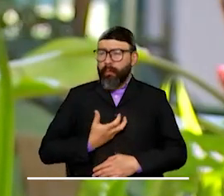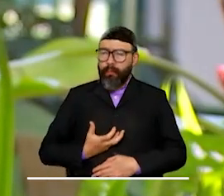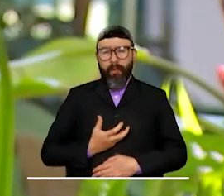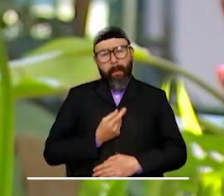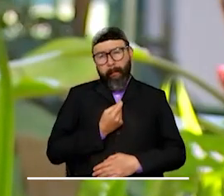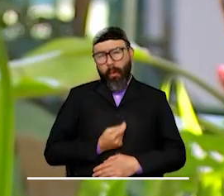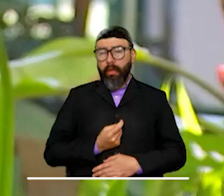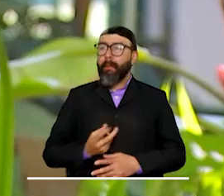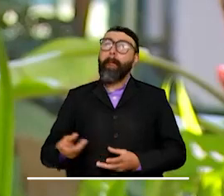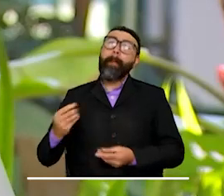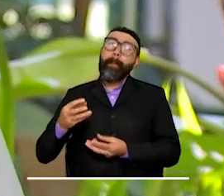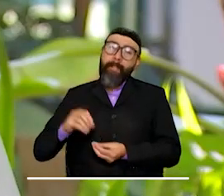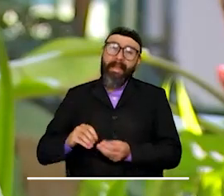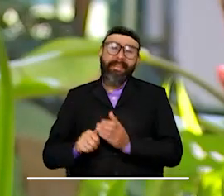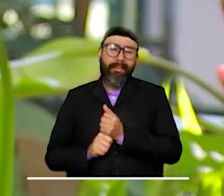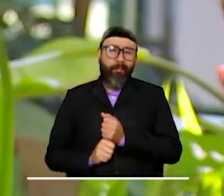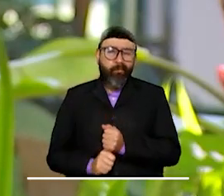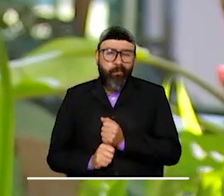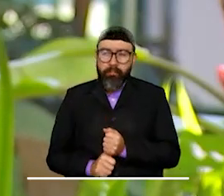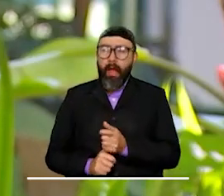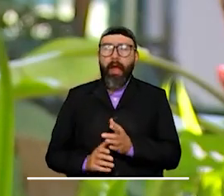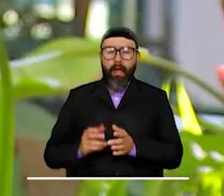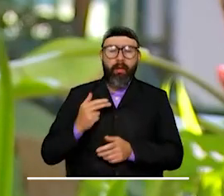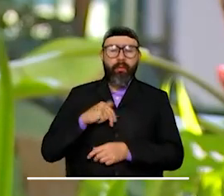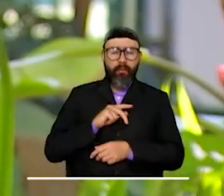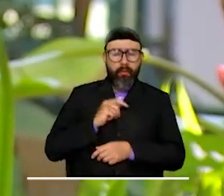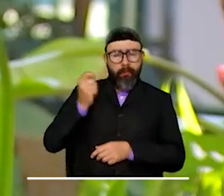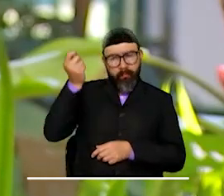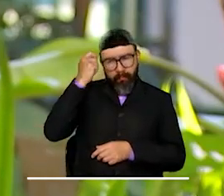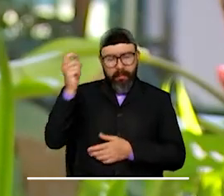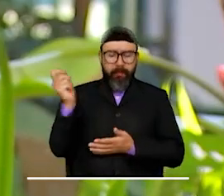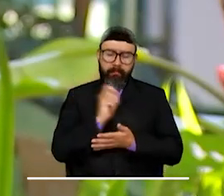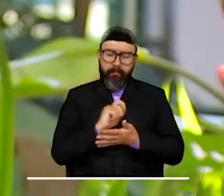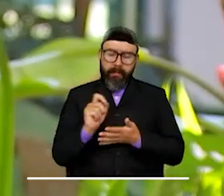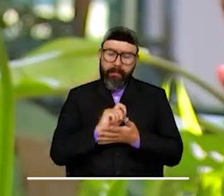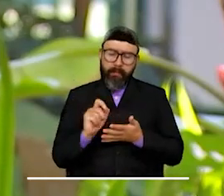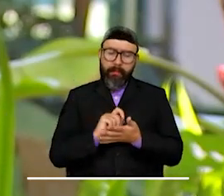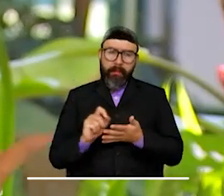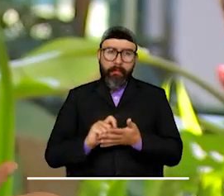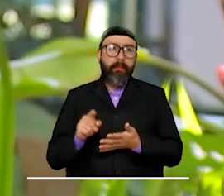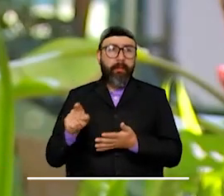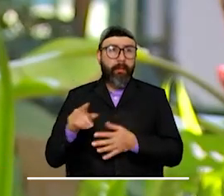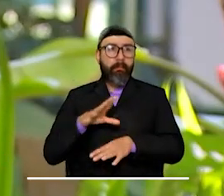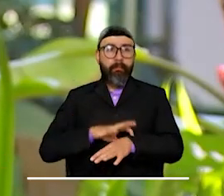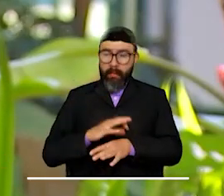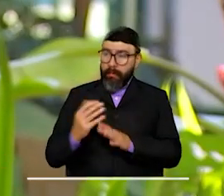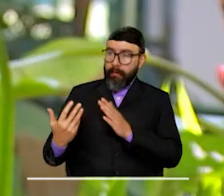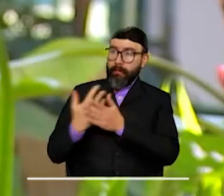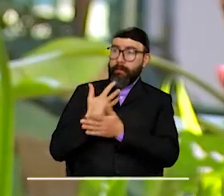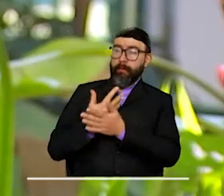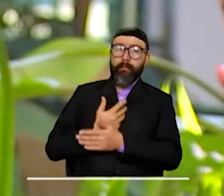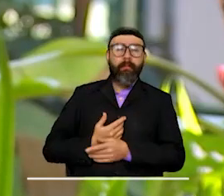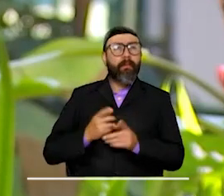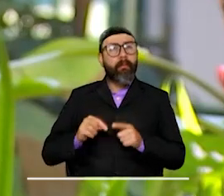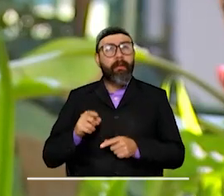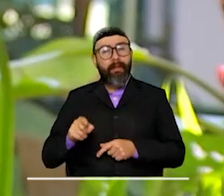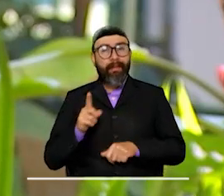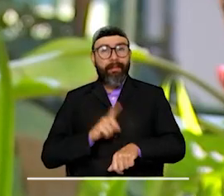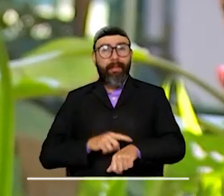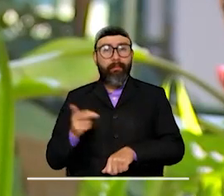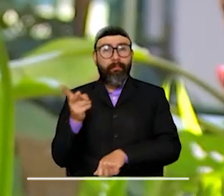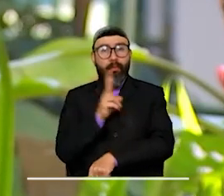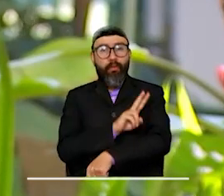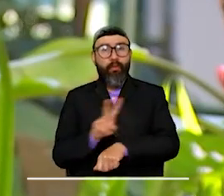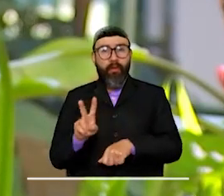estreñimiento. Entonces, eso también lo tenemos en cuenta en la historia clínica. Y también el tiempo de evolución, hace cuánto tiempo